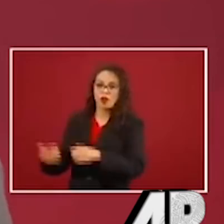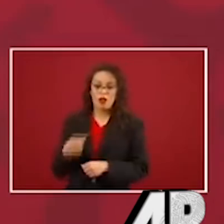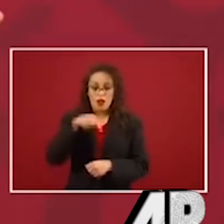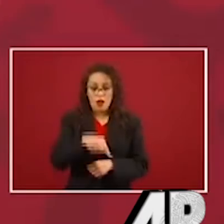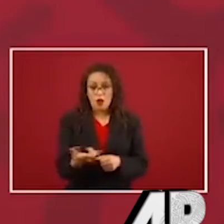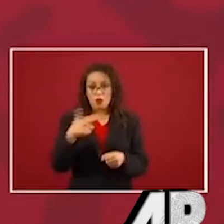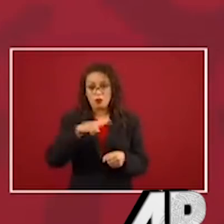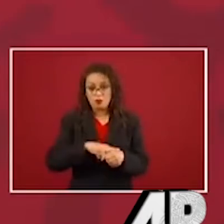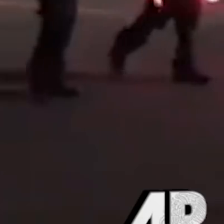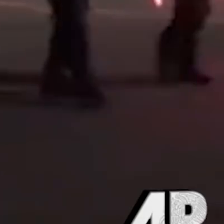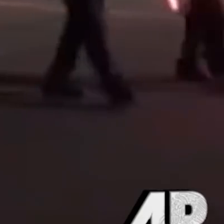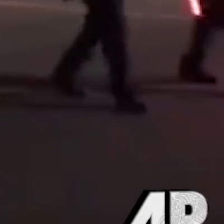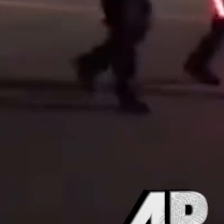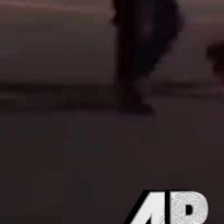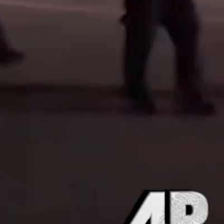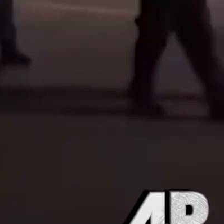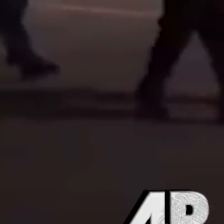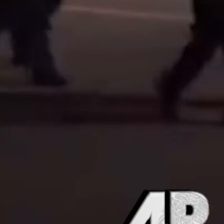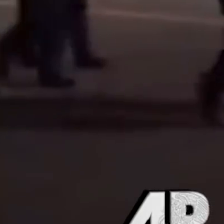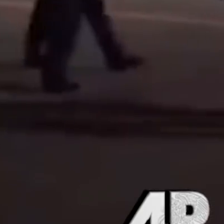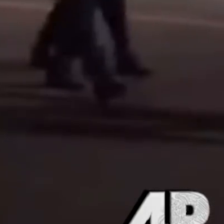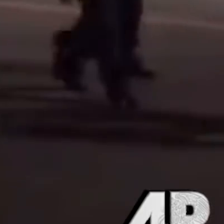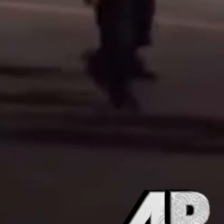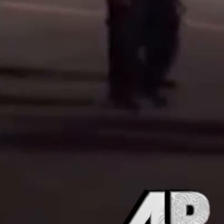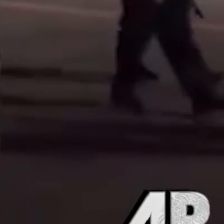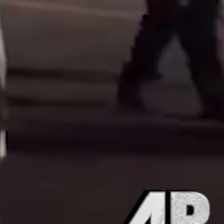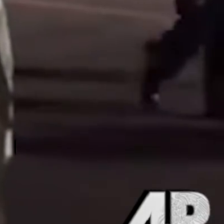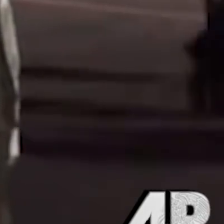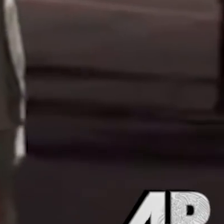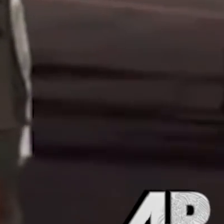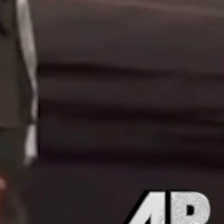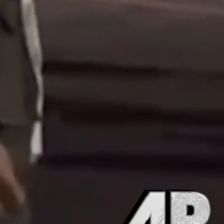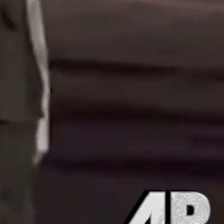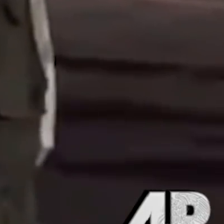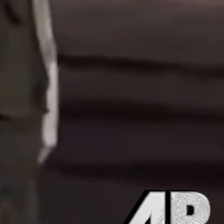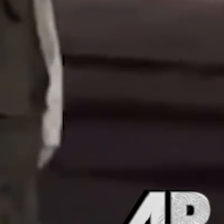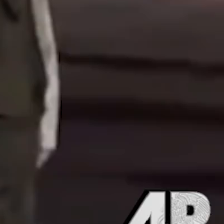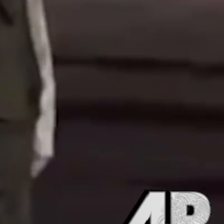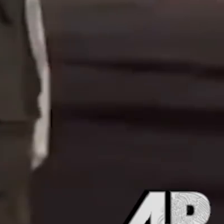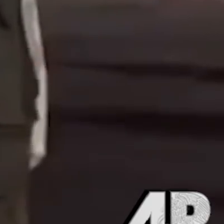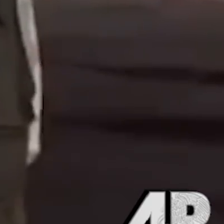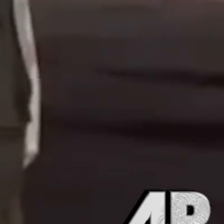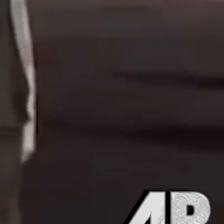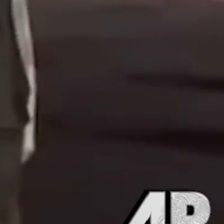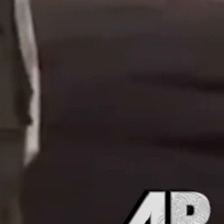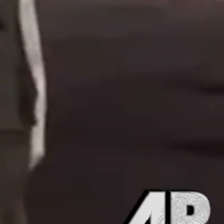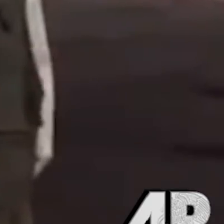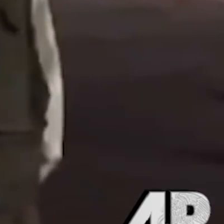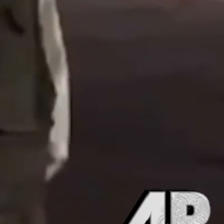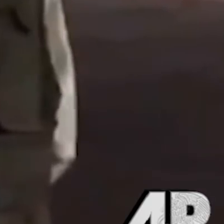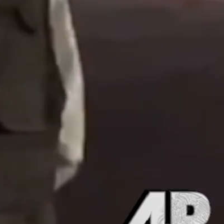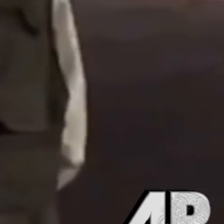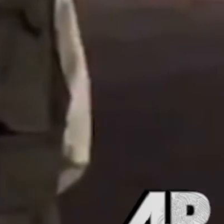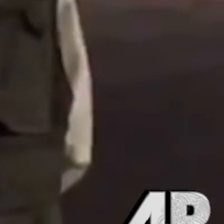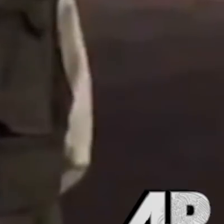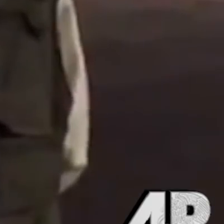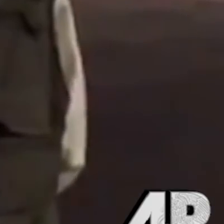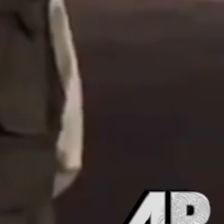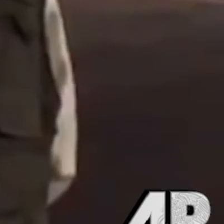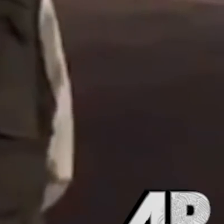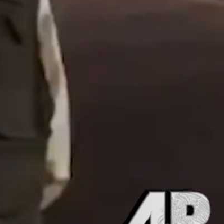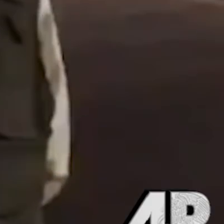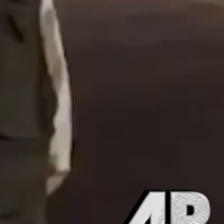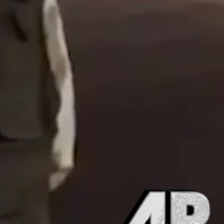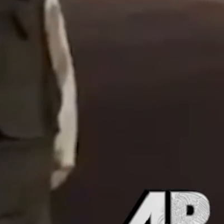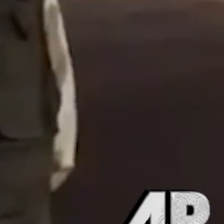que en todo caso todos los contagios se dieron a las afueras de las instalaciones y no en las mismas instalaciones. Otra mentira